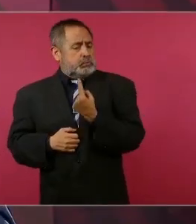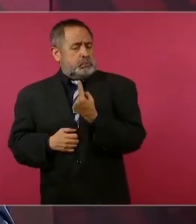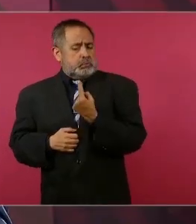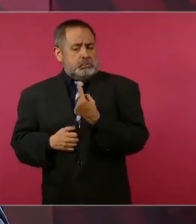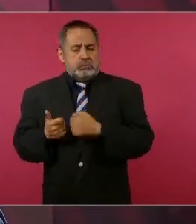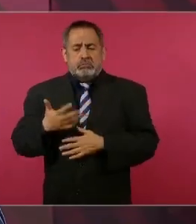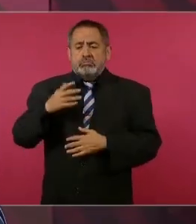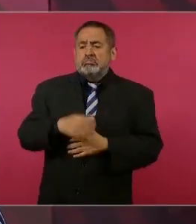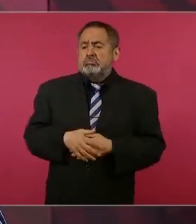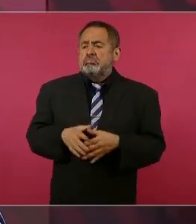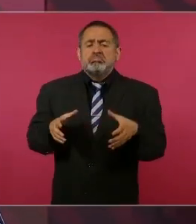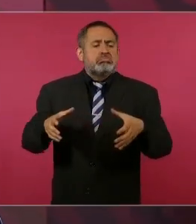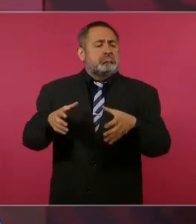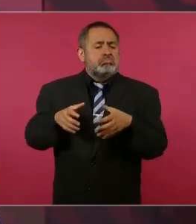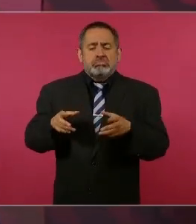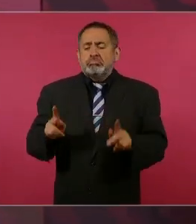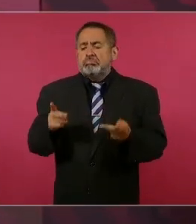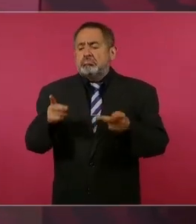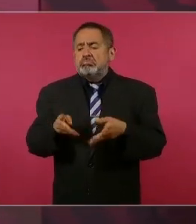de regañar a la gente.